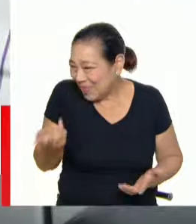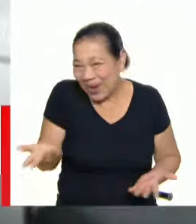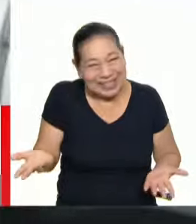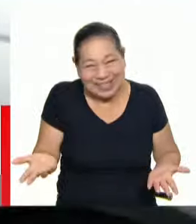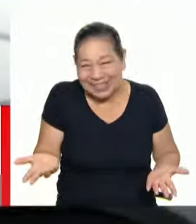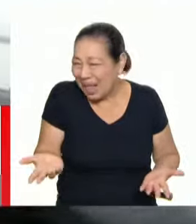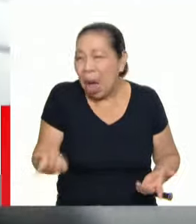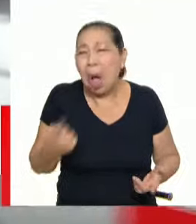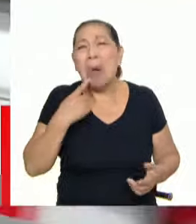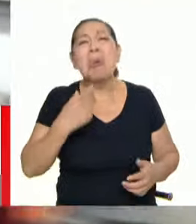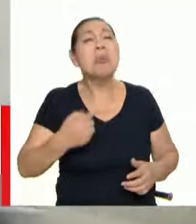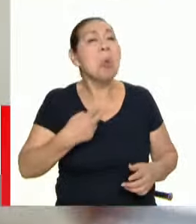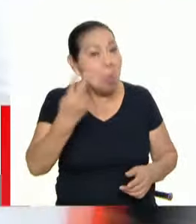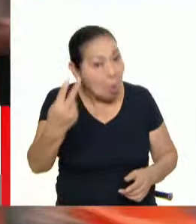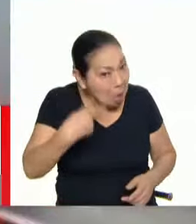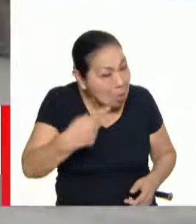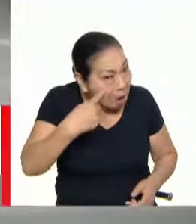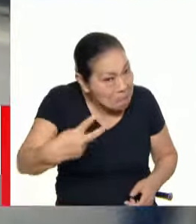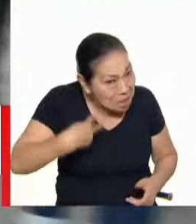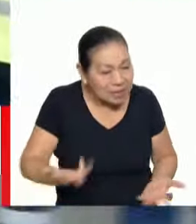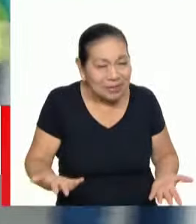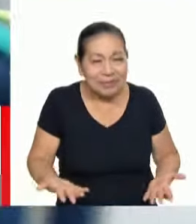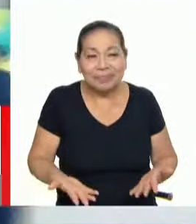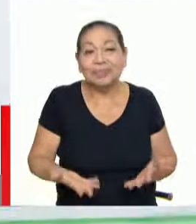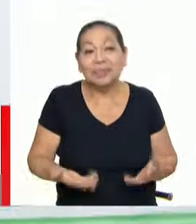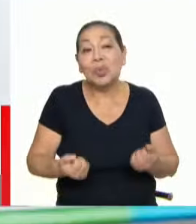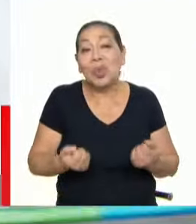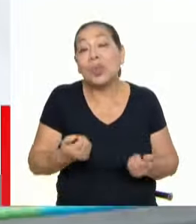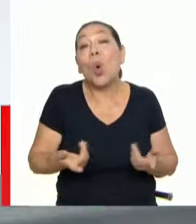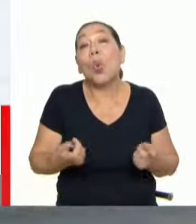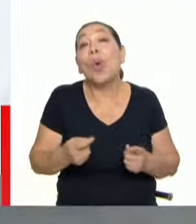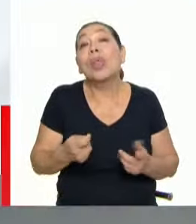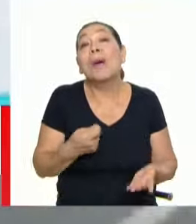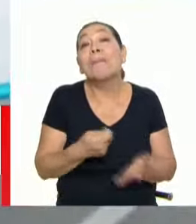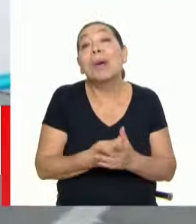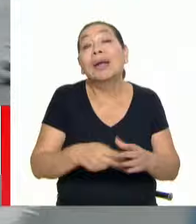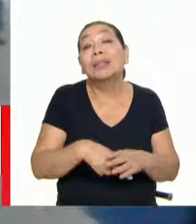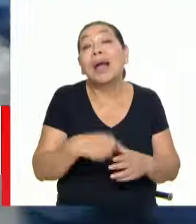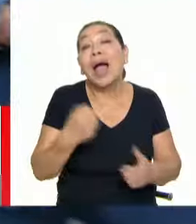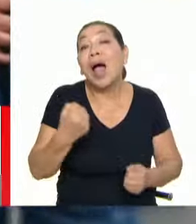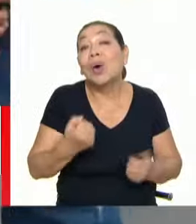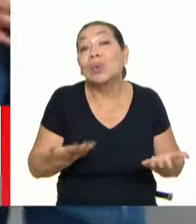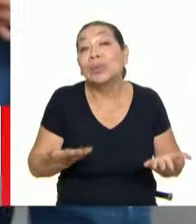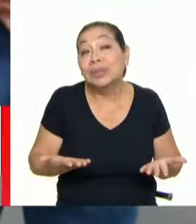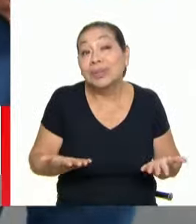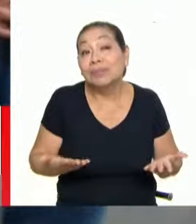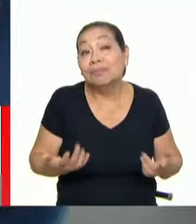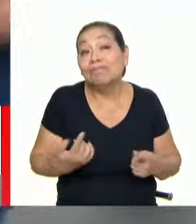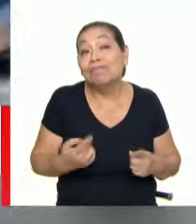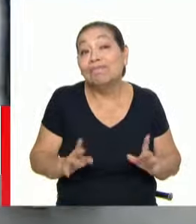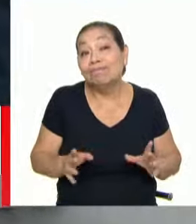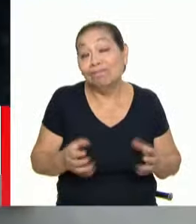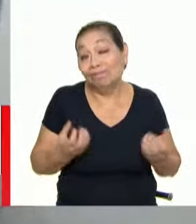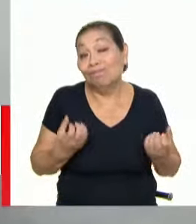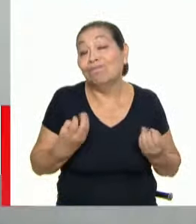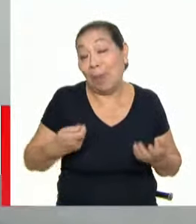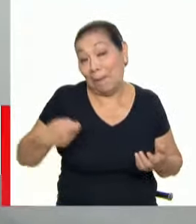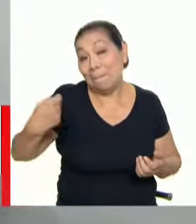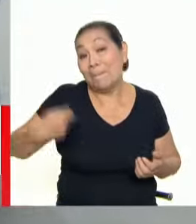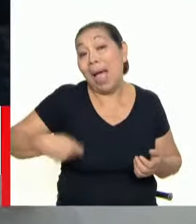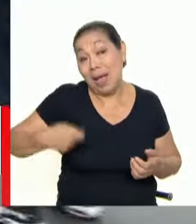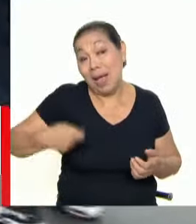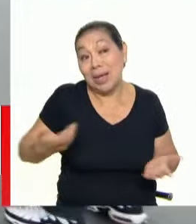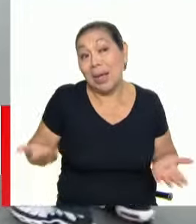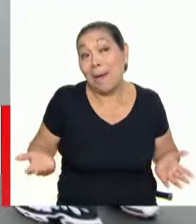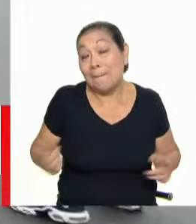delata. Claro que sí. Bueno, ya se han llevado su unidad, y ahora, ¿cuánto cuesta sacar el vehículo del depósito? Es bastante